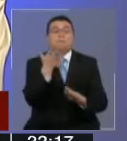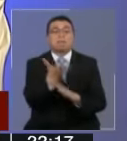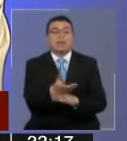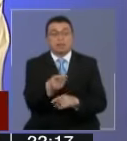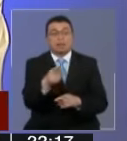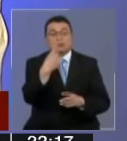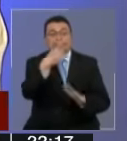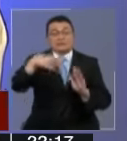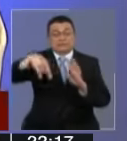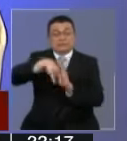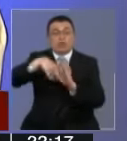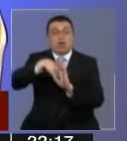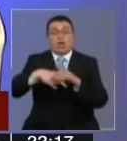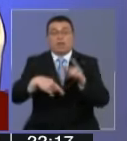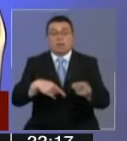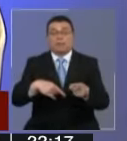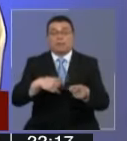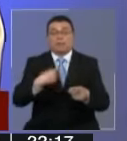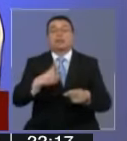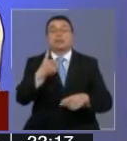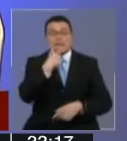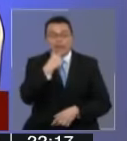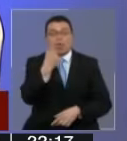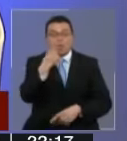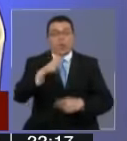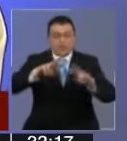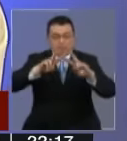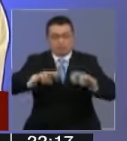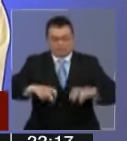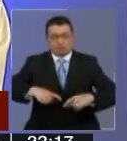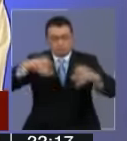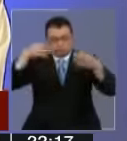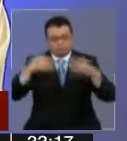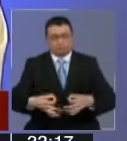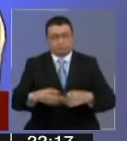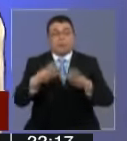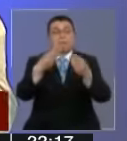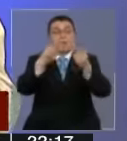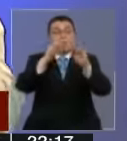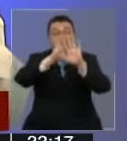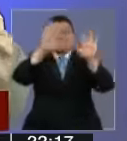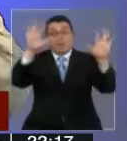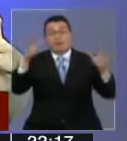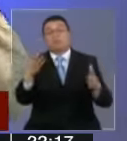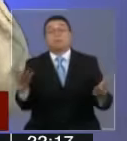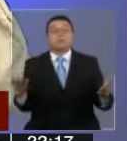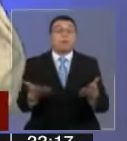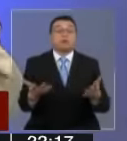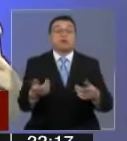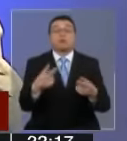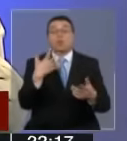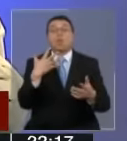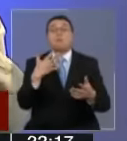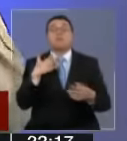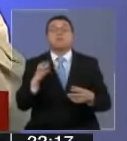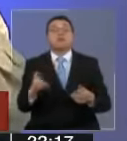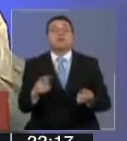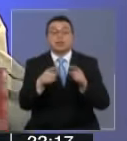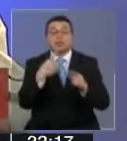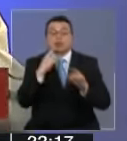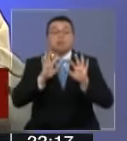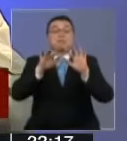del archipiélago de Chiloé, ¿ya? Queremos que se haga una investigación medioambiental respecto a cuáles son las causas de